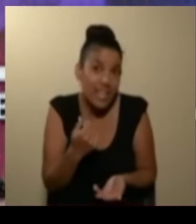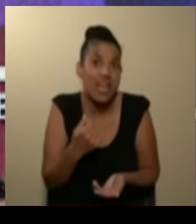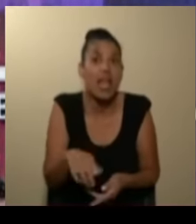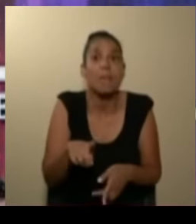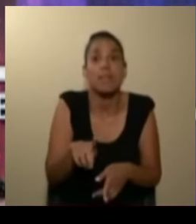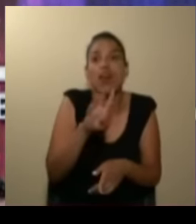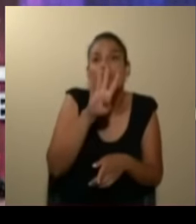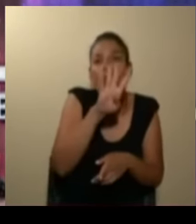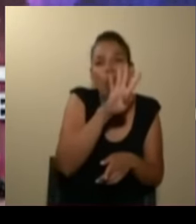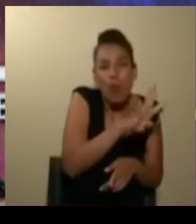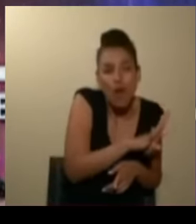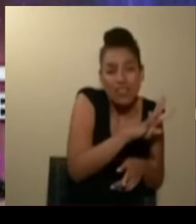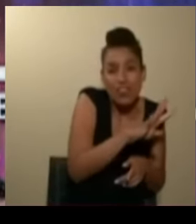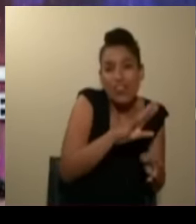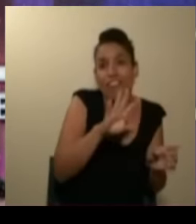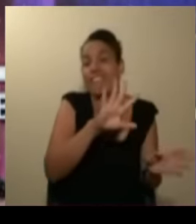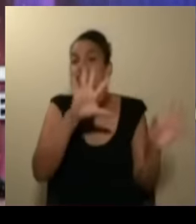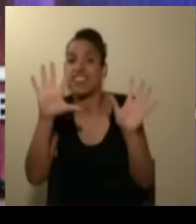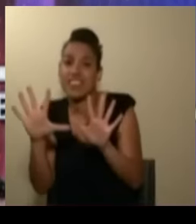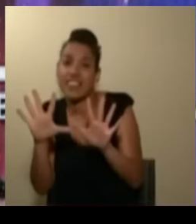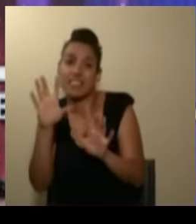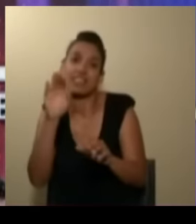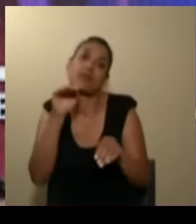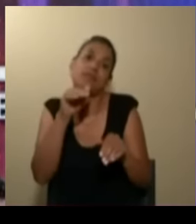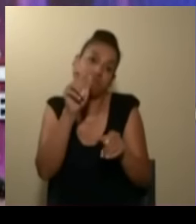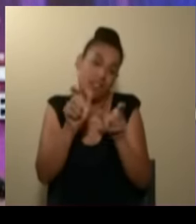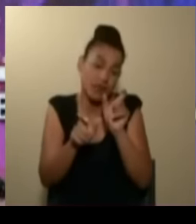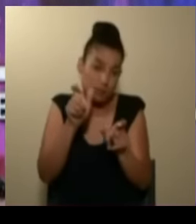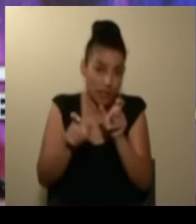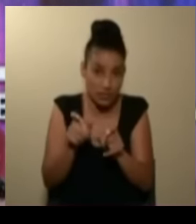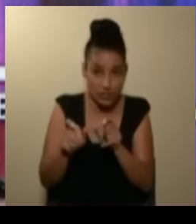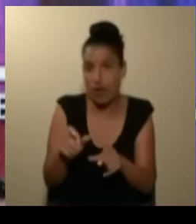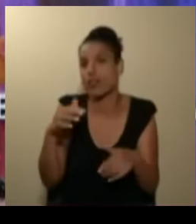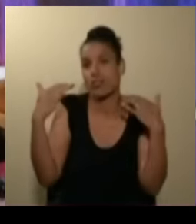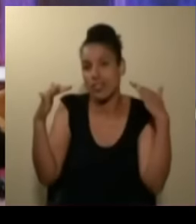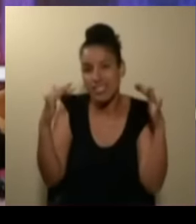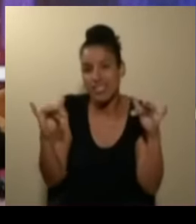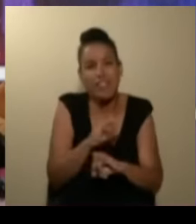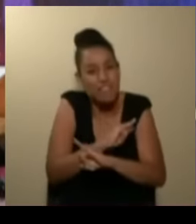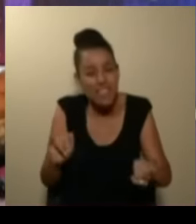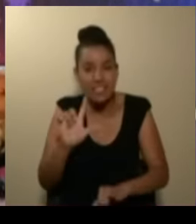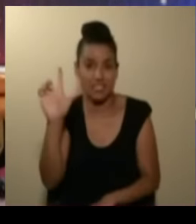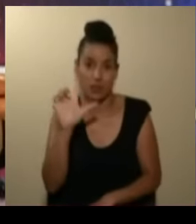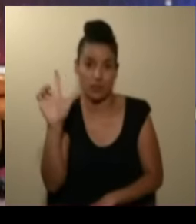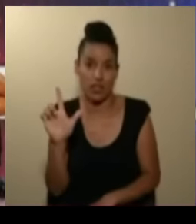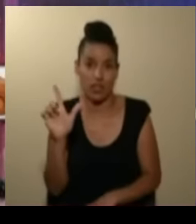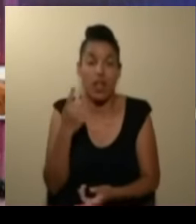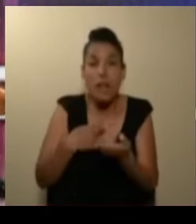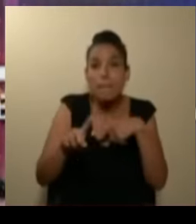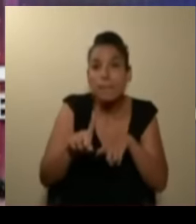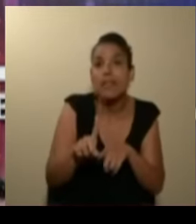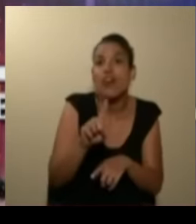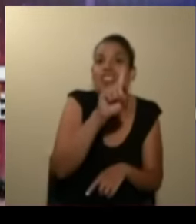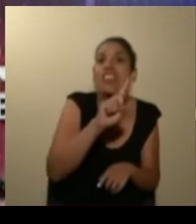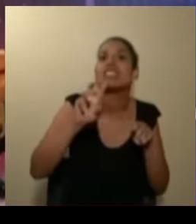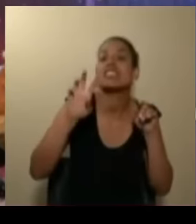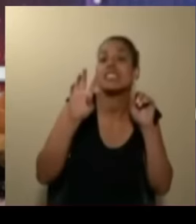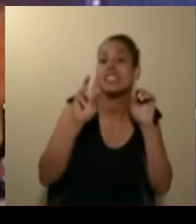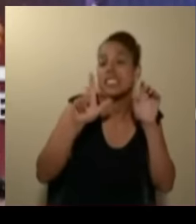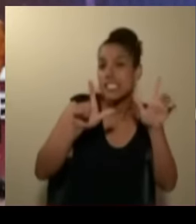10 chiquilines culminen la secundaria. Pero 17 años atrás, esos 4